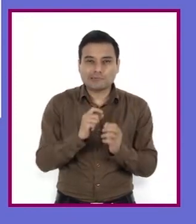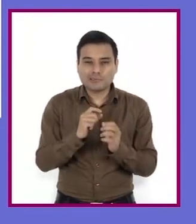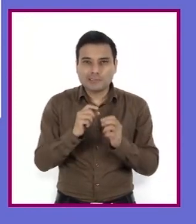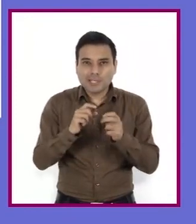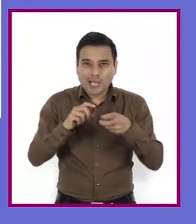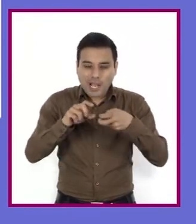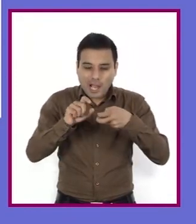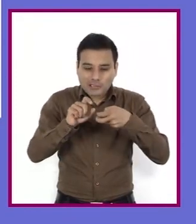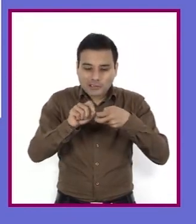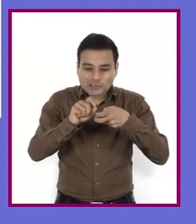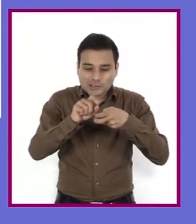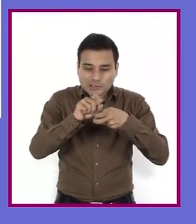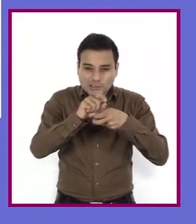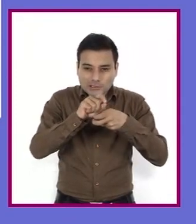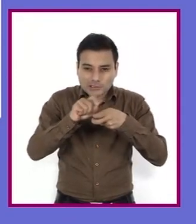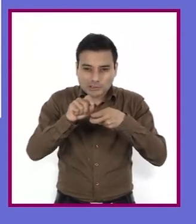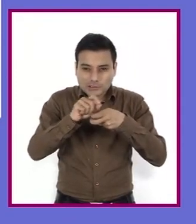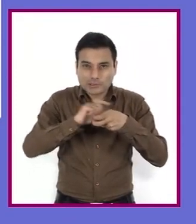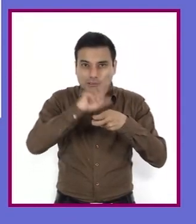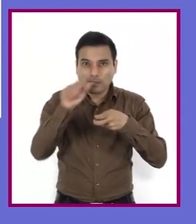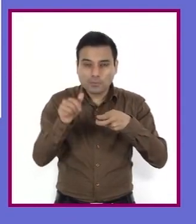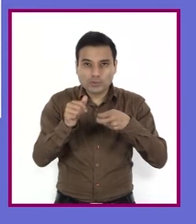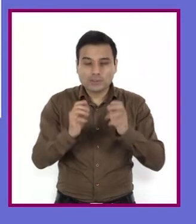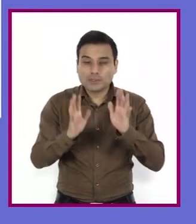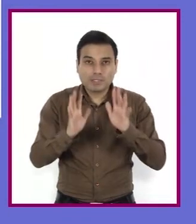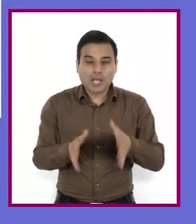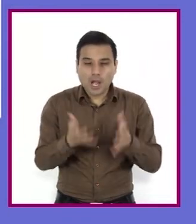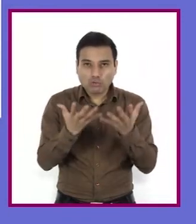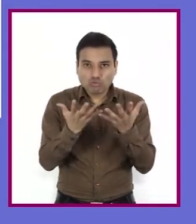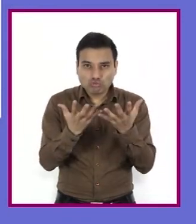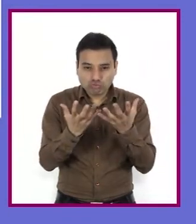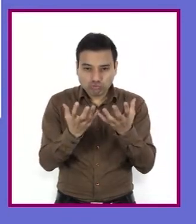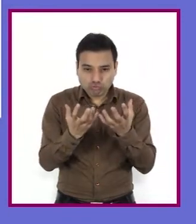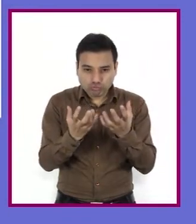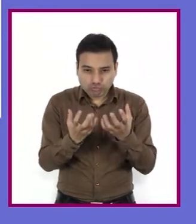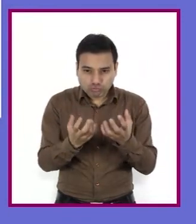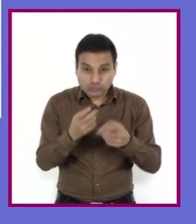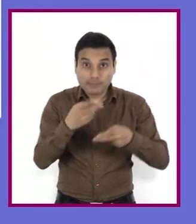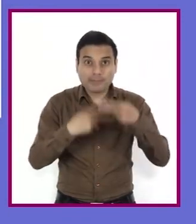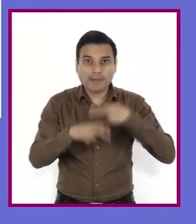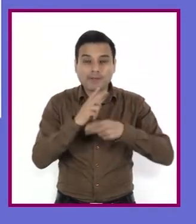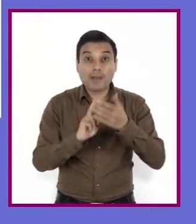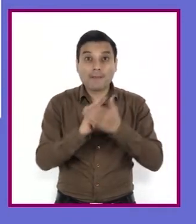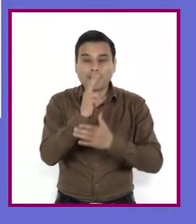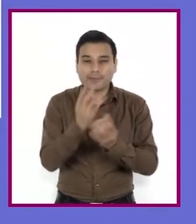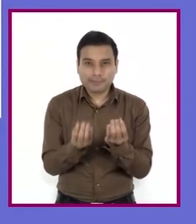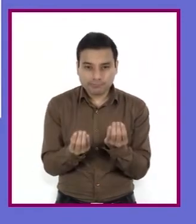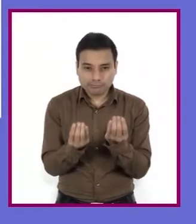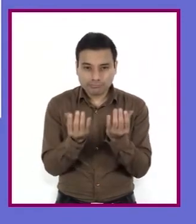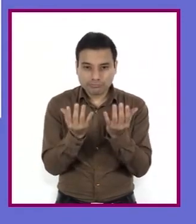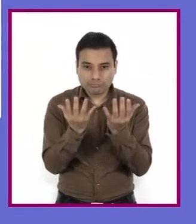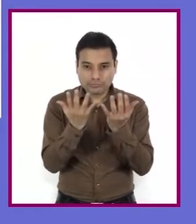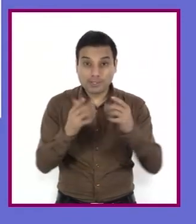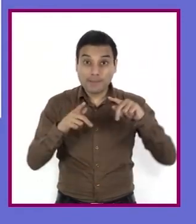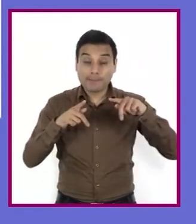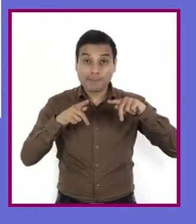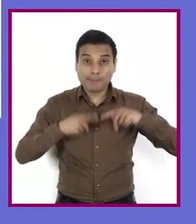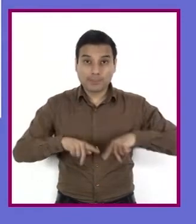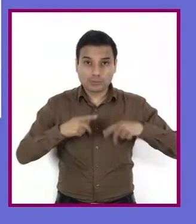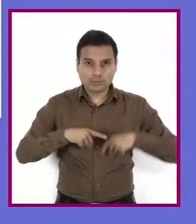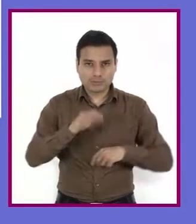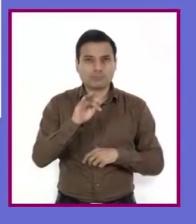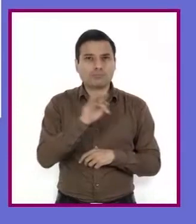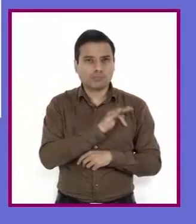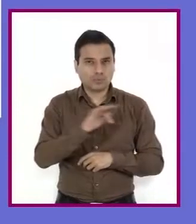residuos orgánicos y dejan en el suelo los minerales que servirán para las plantas. Y los seres humanos tenemos la posibilidad de seguir